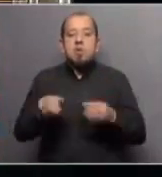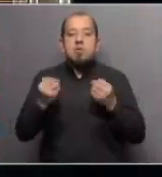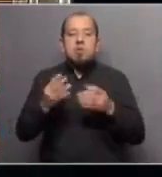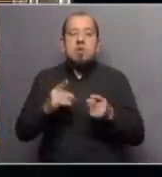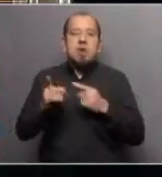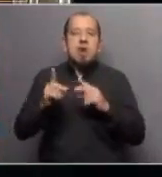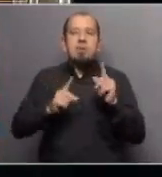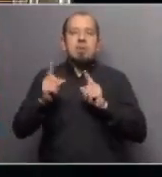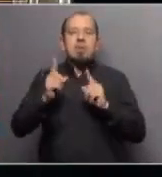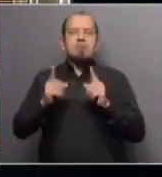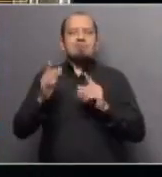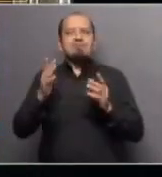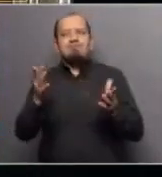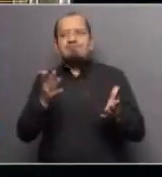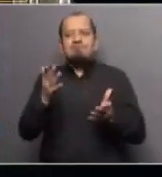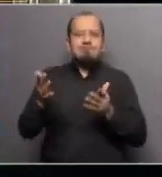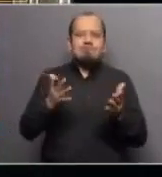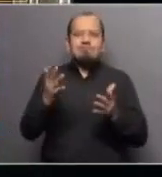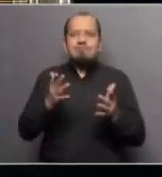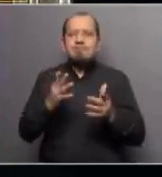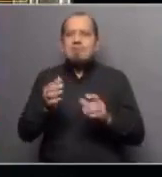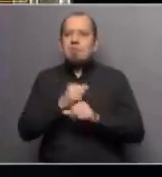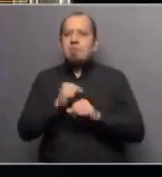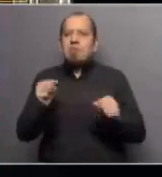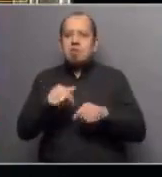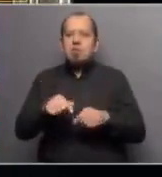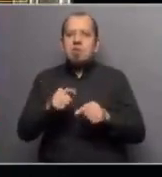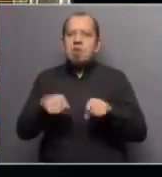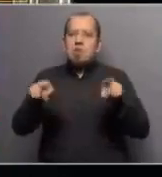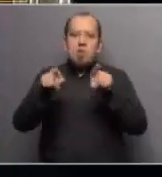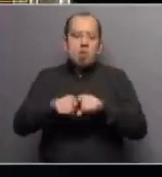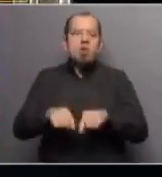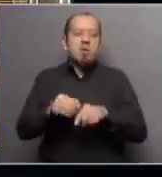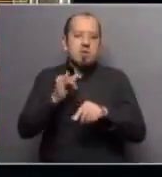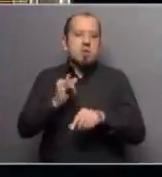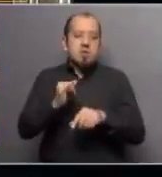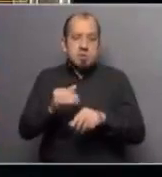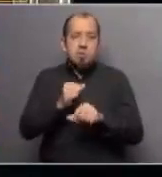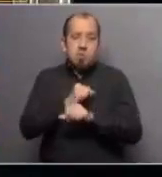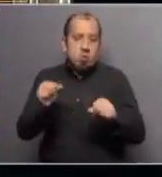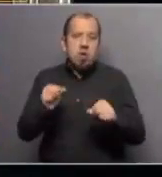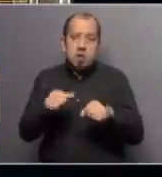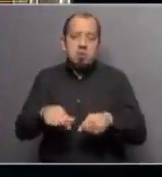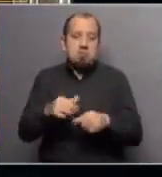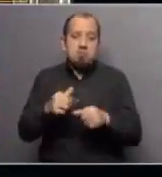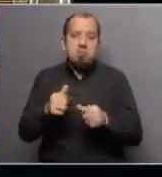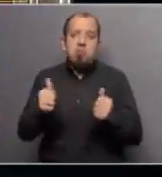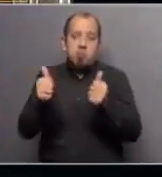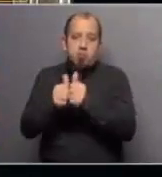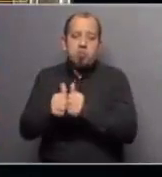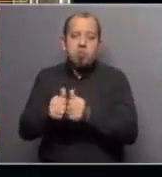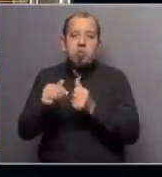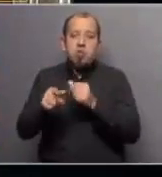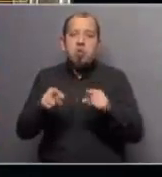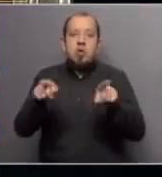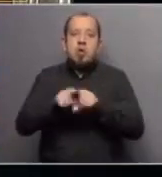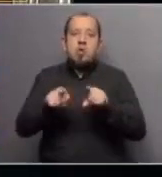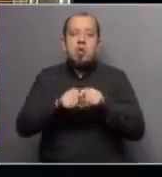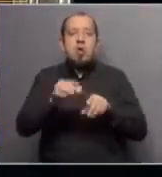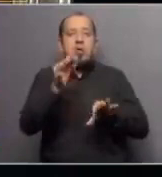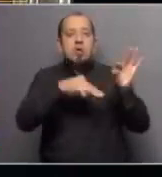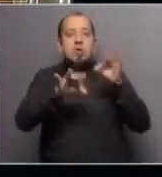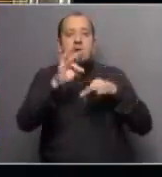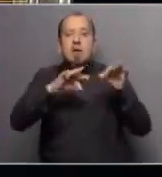por prejuicio, como que no pueden formar parte de un mismo universo y en realidad forman parte del mismo universo. Y lo mismo me pasa un poco con el carnaval y el